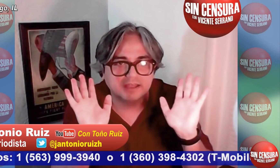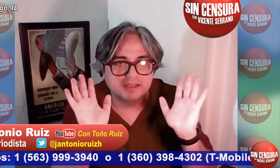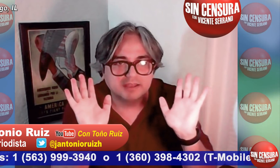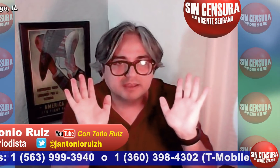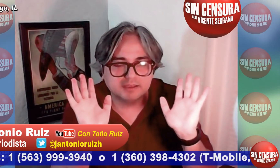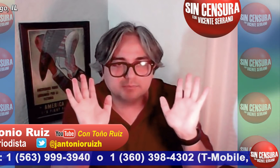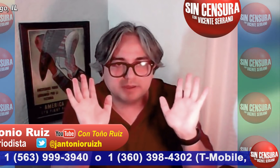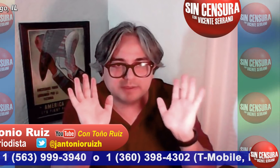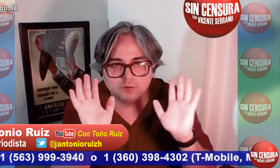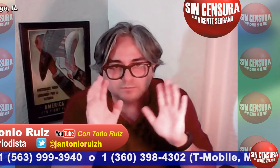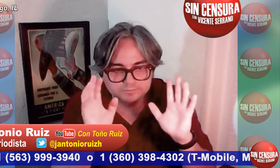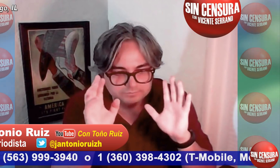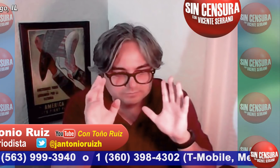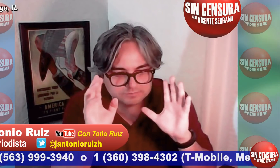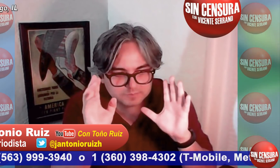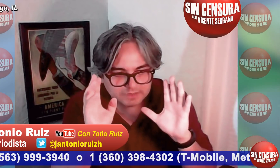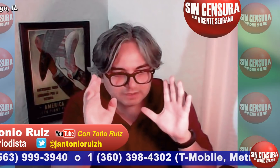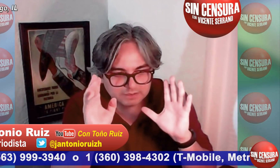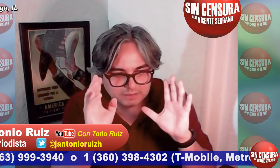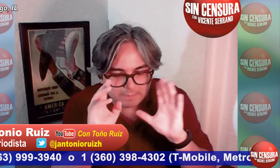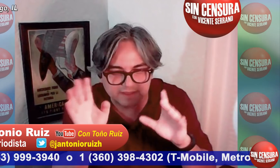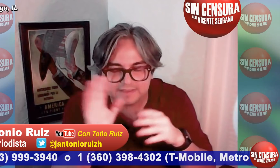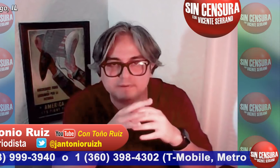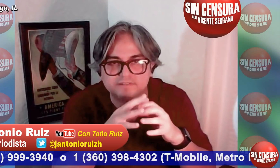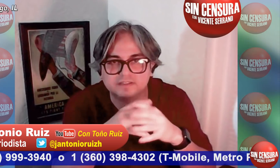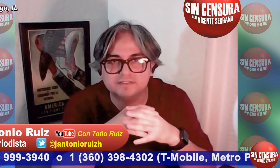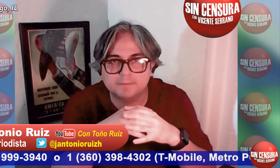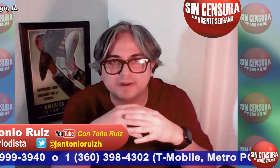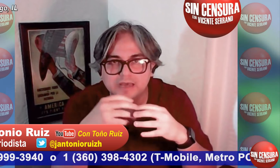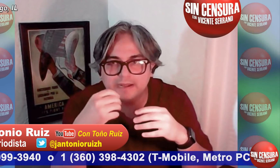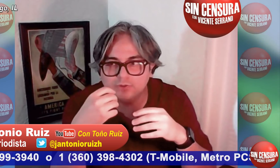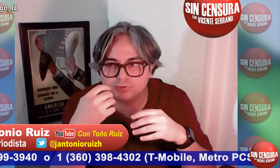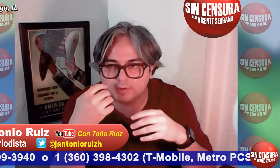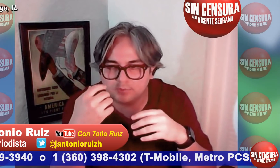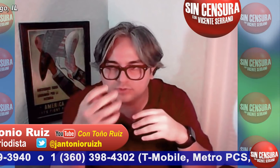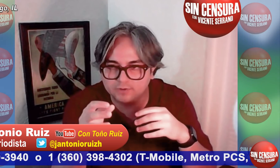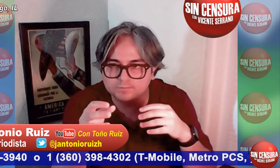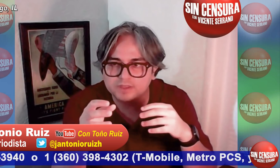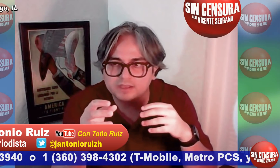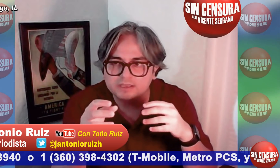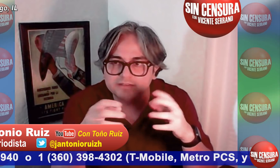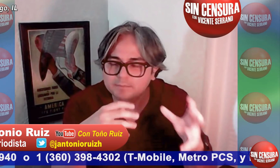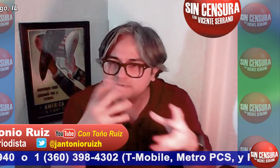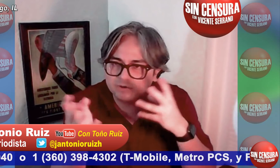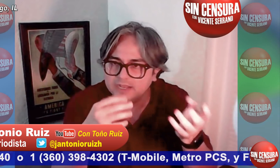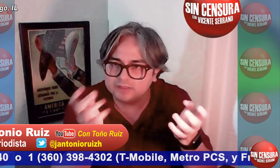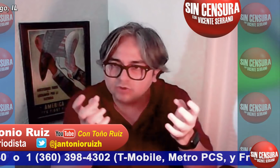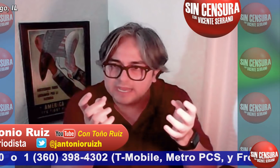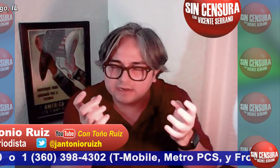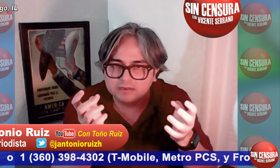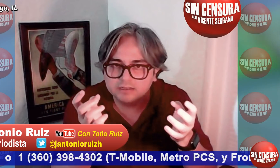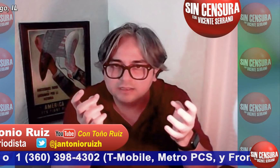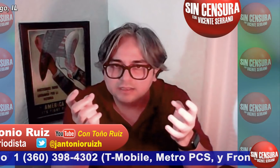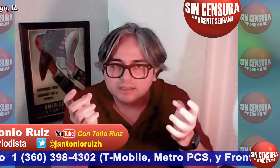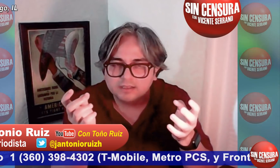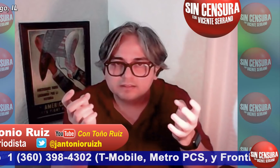ahorita. Primero le iba a dar ya el presidente la palabra a otro reportero y se empezaron a